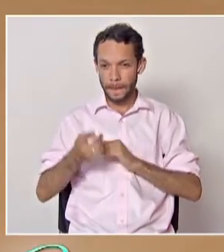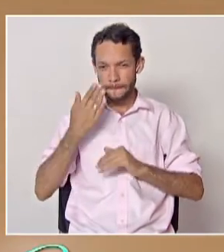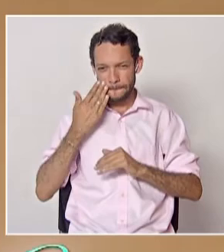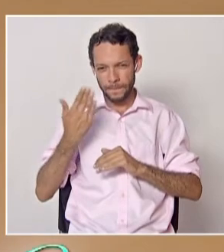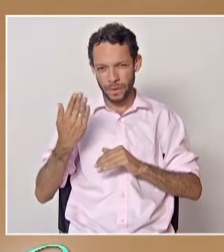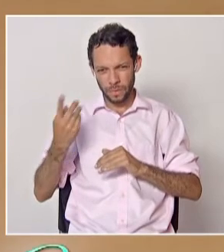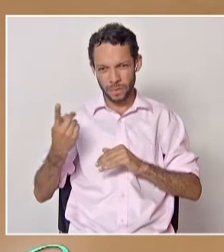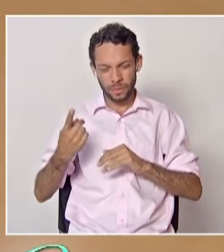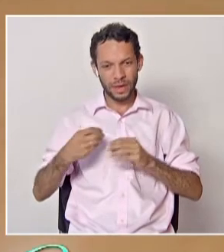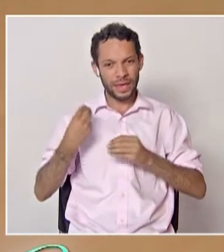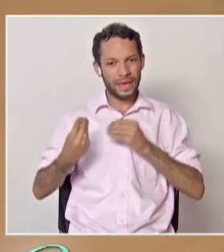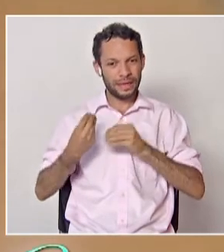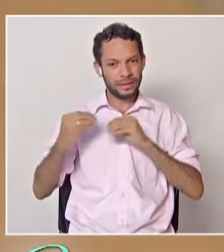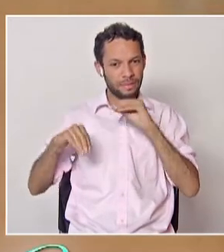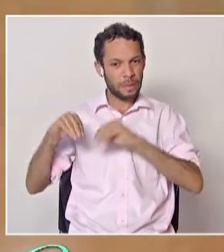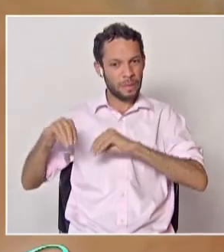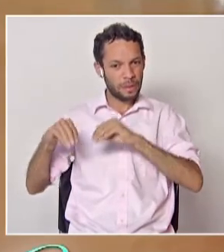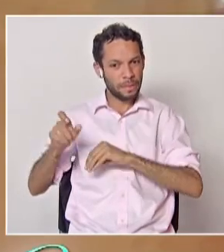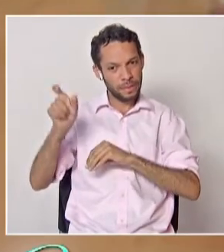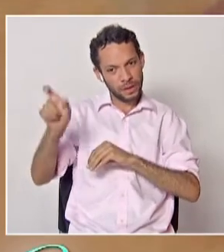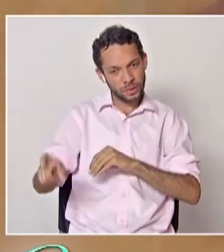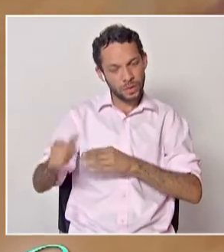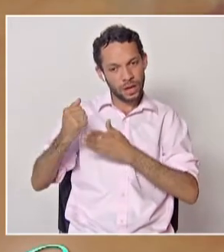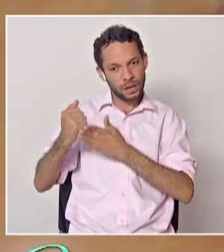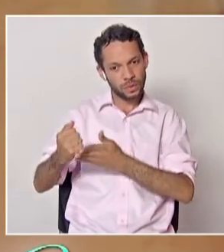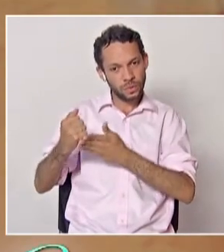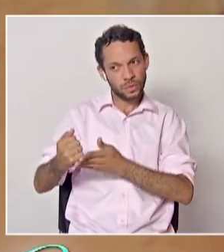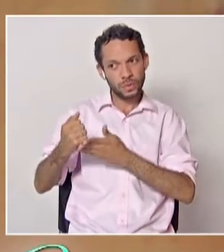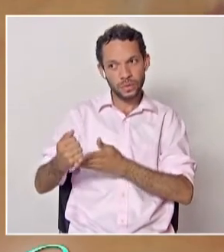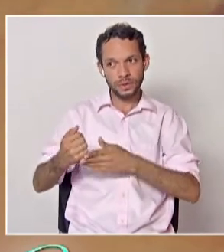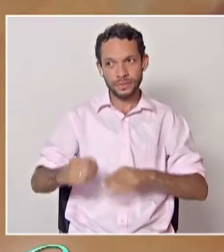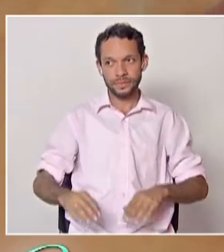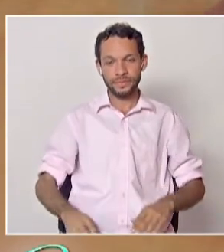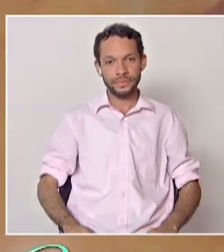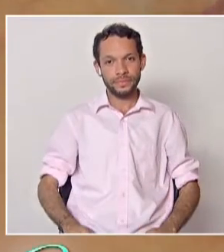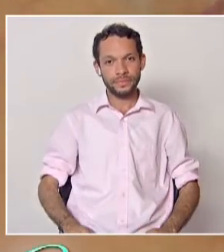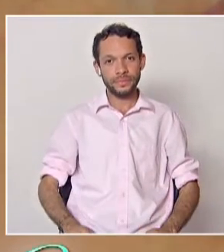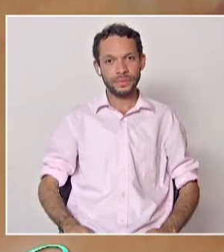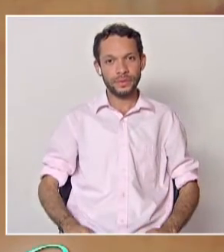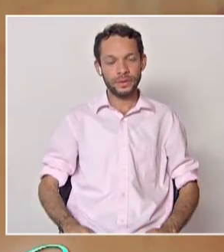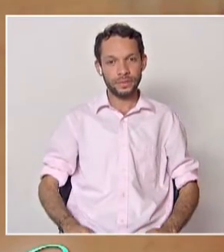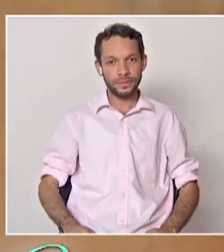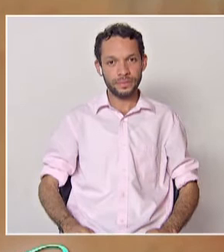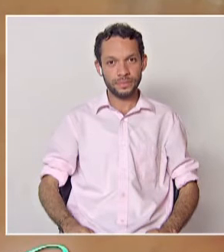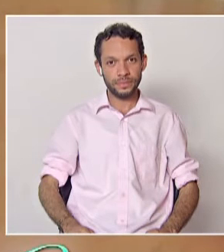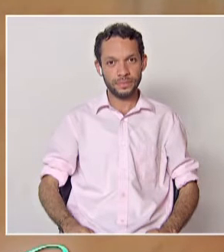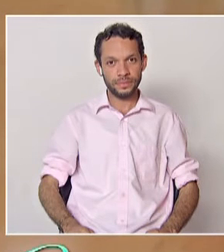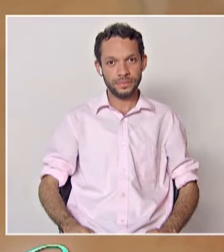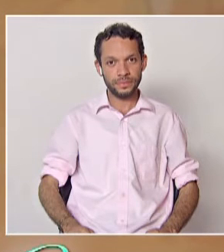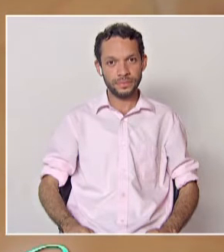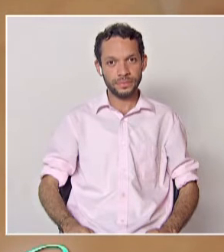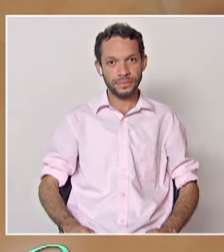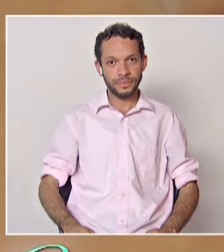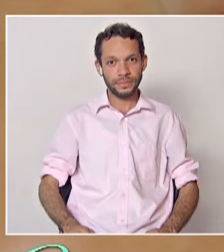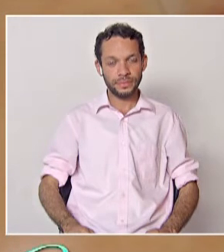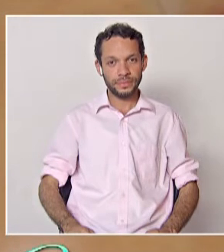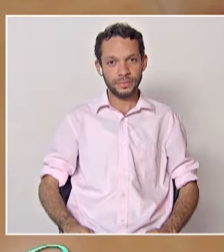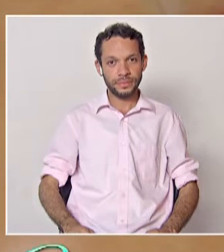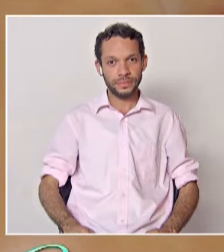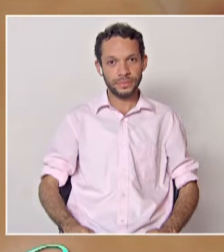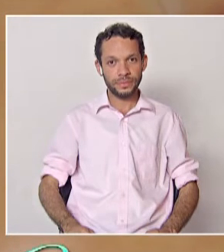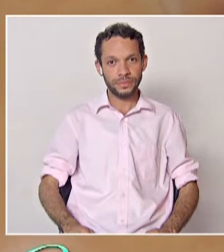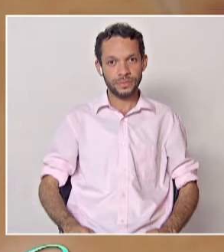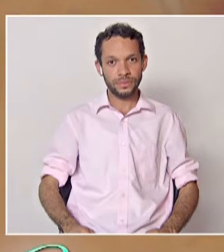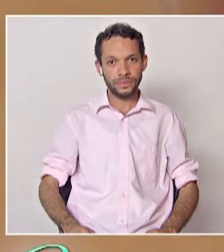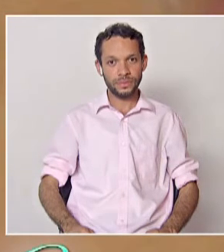efecto vacío, pues simplemente succiona. Julián, si me puede hacer una aproximación de esta parte. Entonces, lo